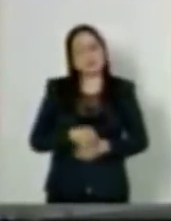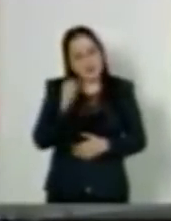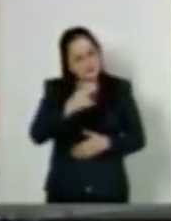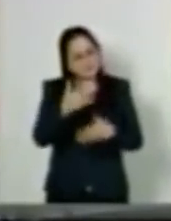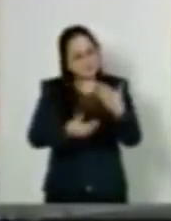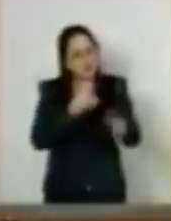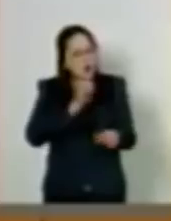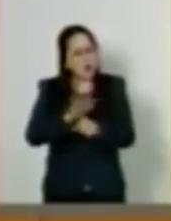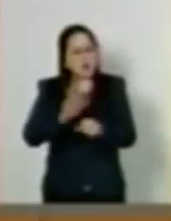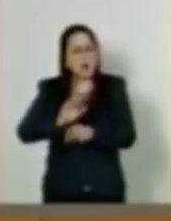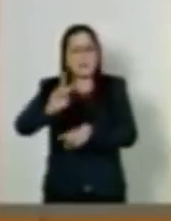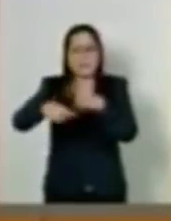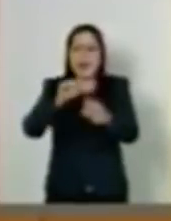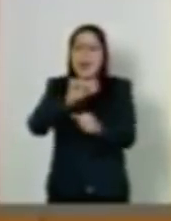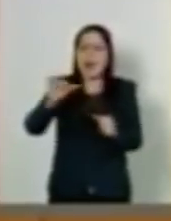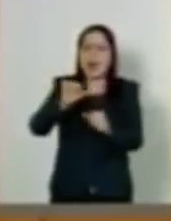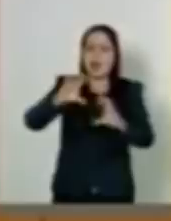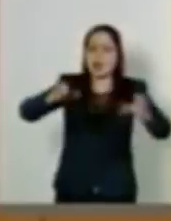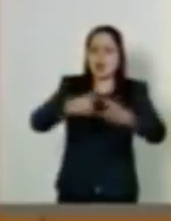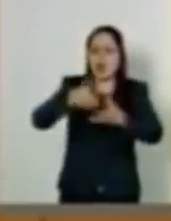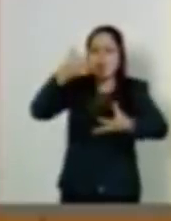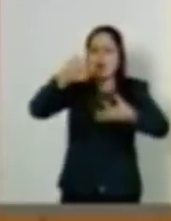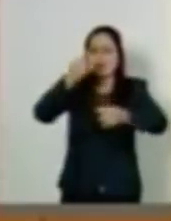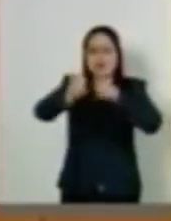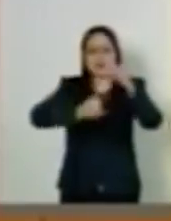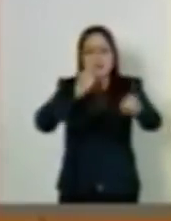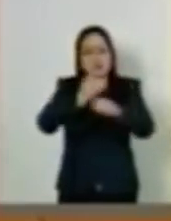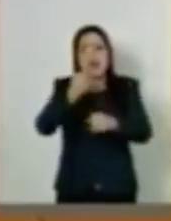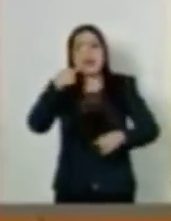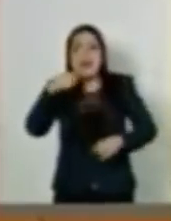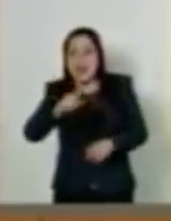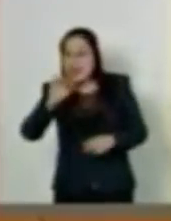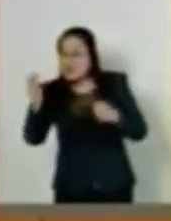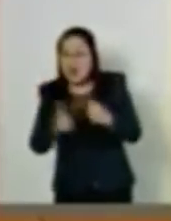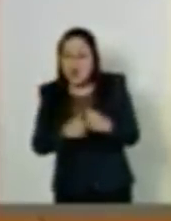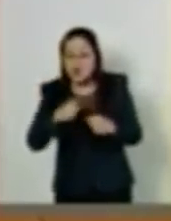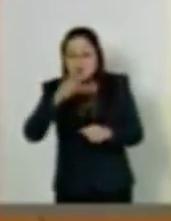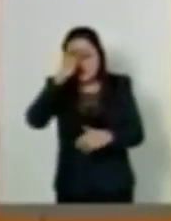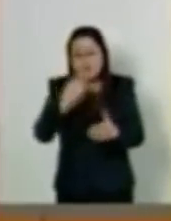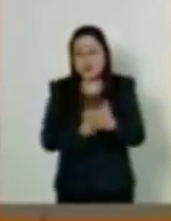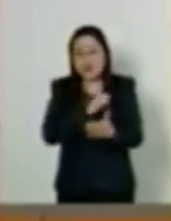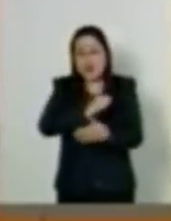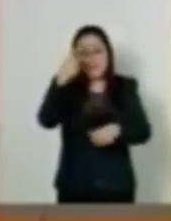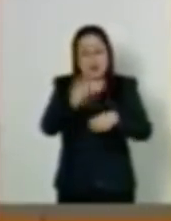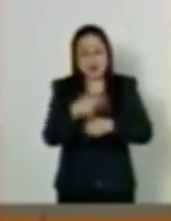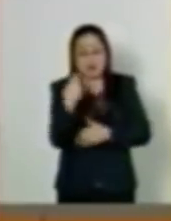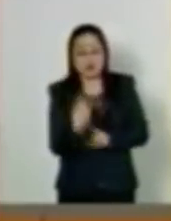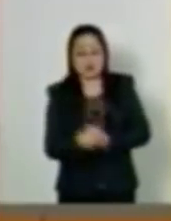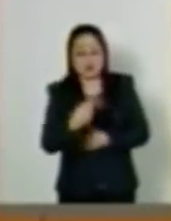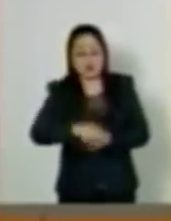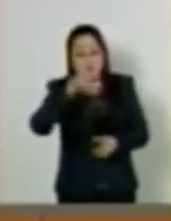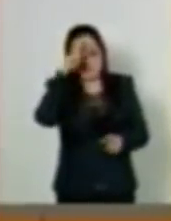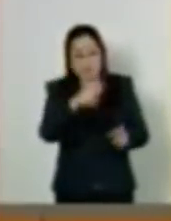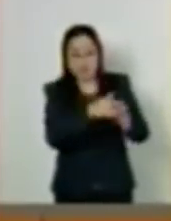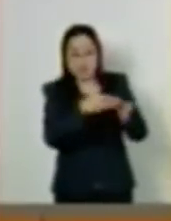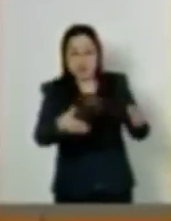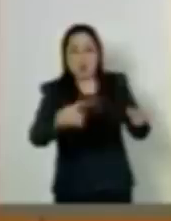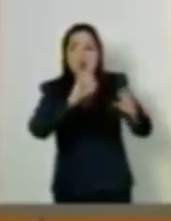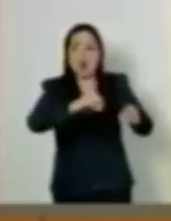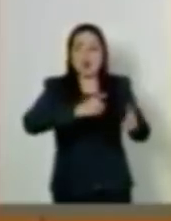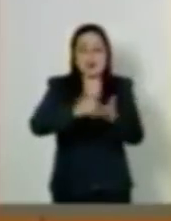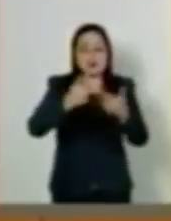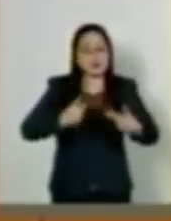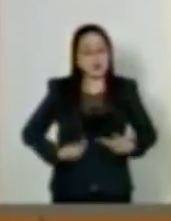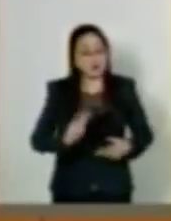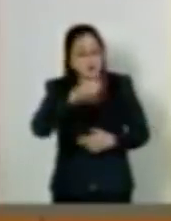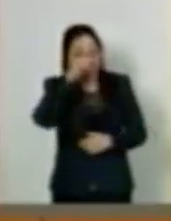no tener que acudir a la Corte Internacional tras una posible denuncia por violar y poner en peligro la vigencia de los derechos humanos